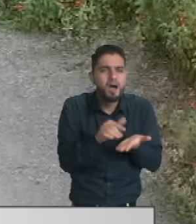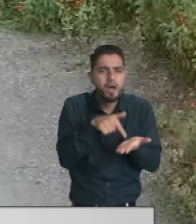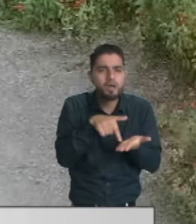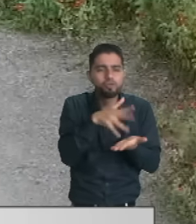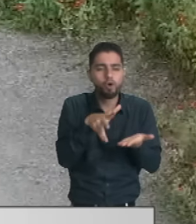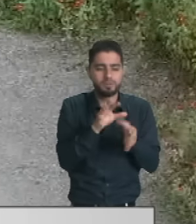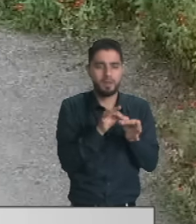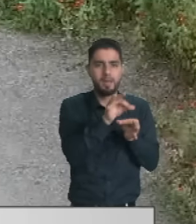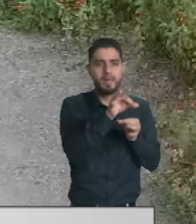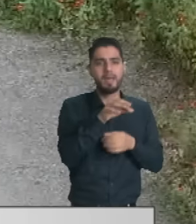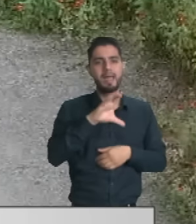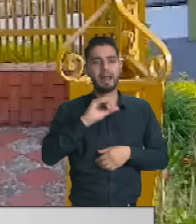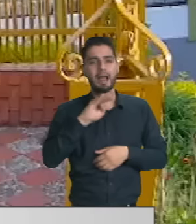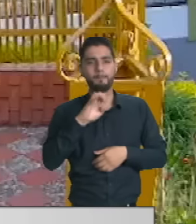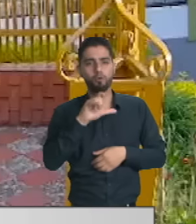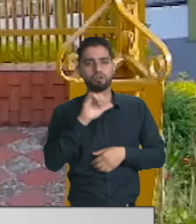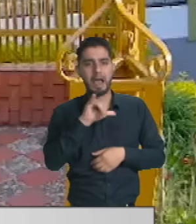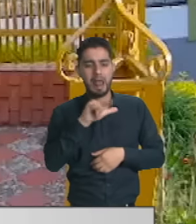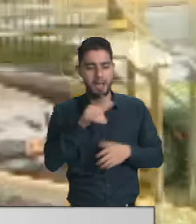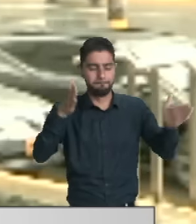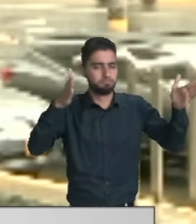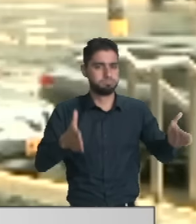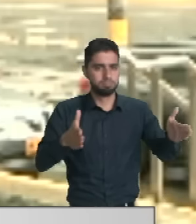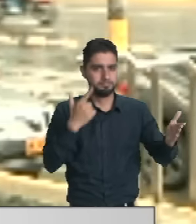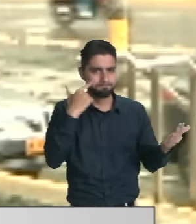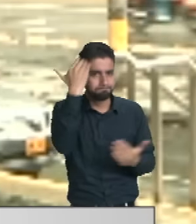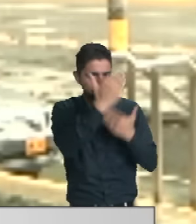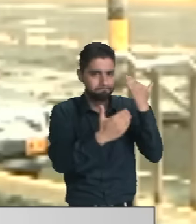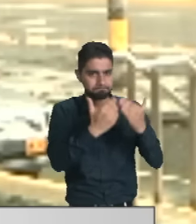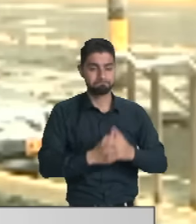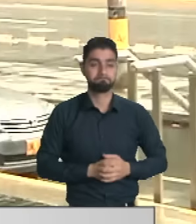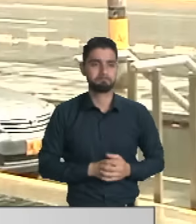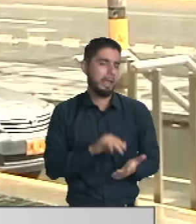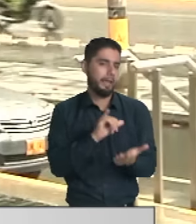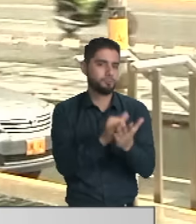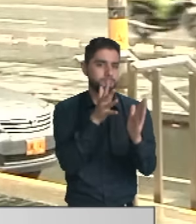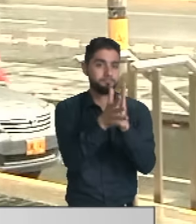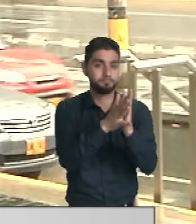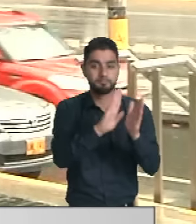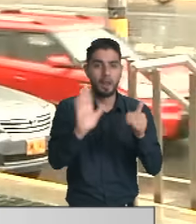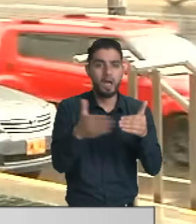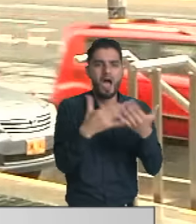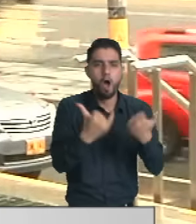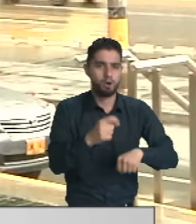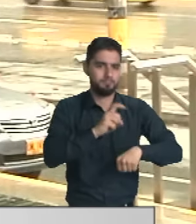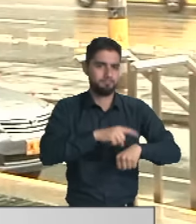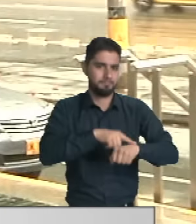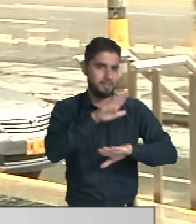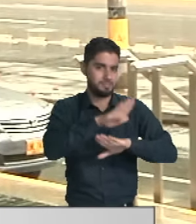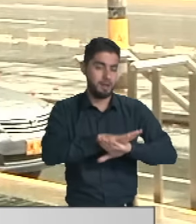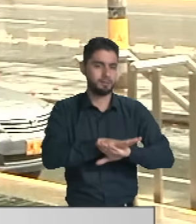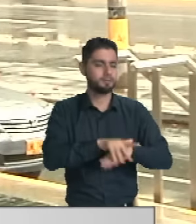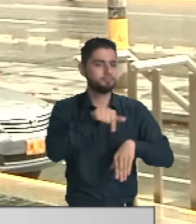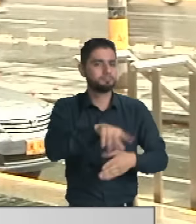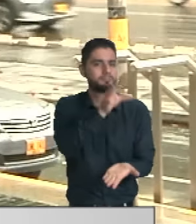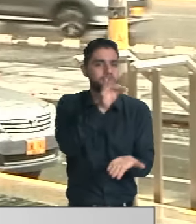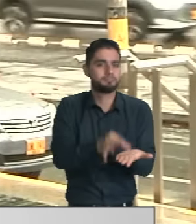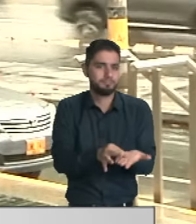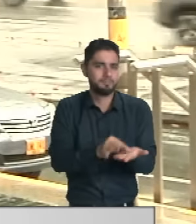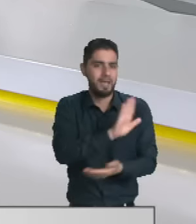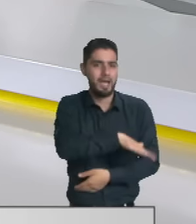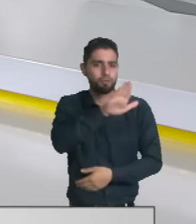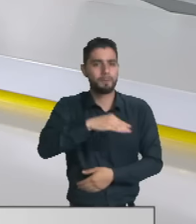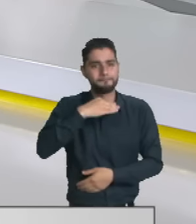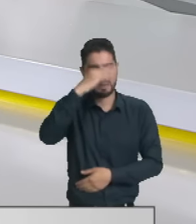lugar del siniestro. Por lo pronto, esta es toda la información que entregamos a esta hora de la tarde desde la capital de Antioquia.